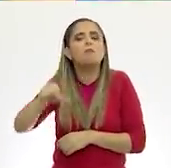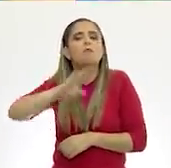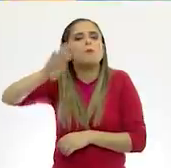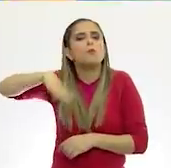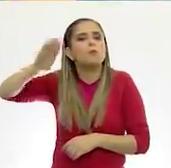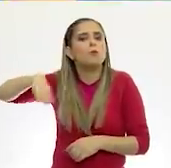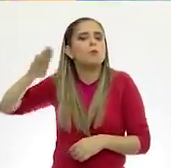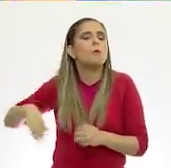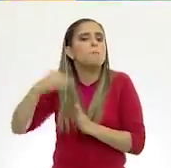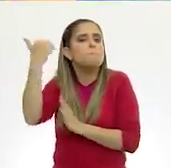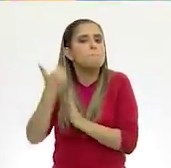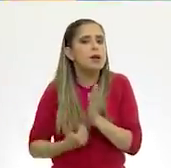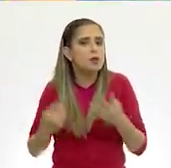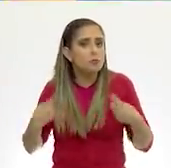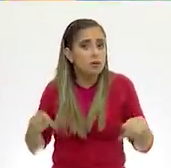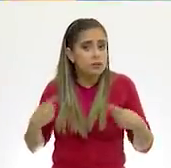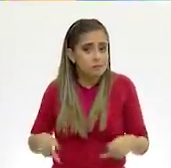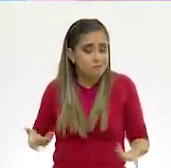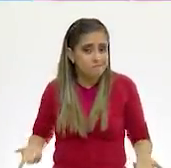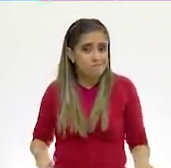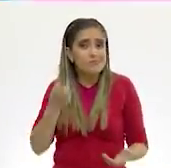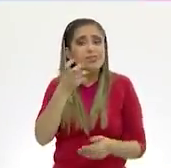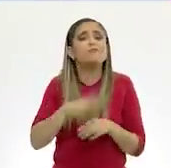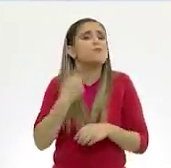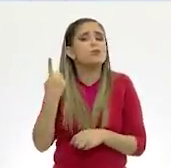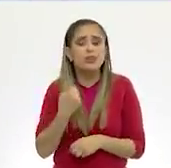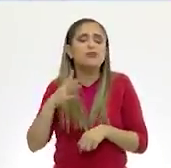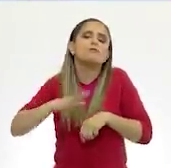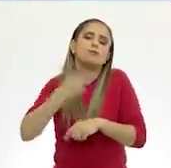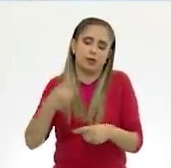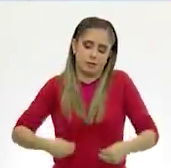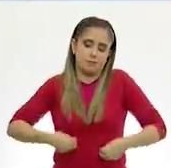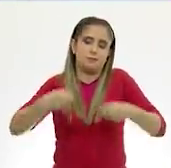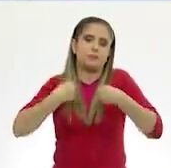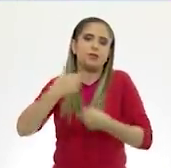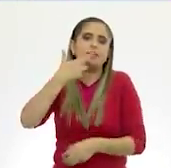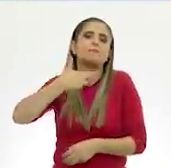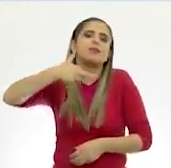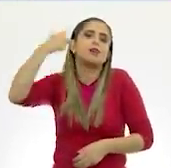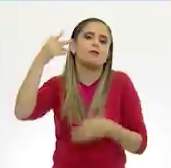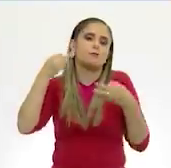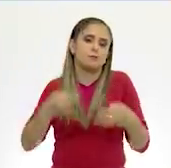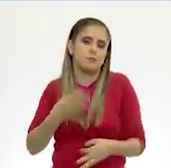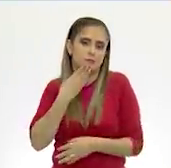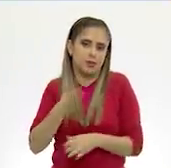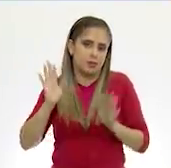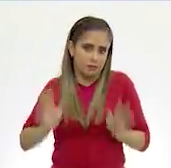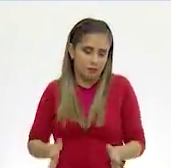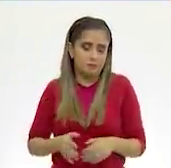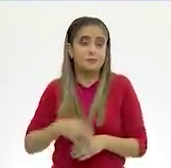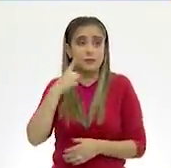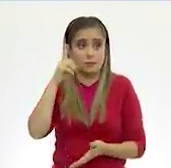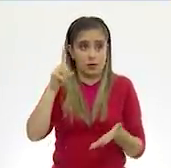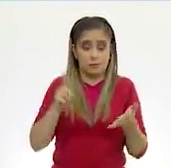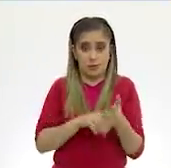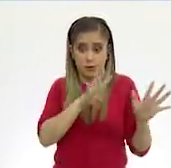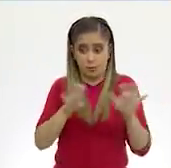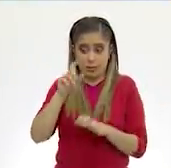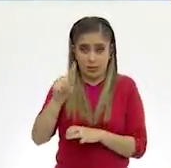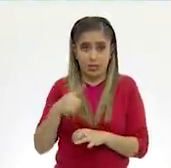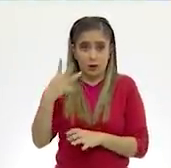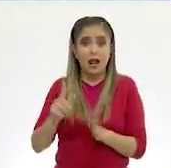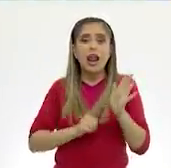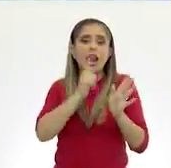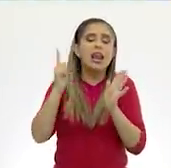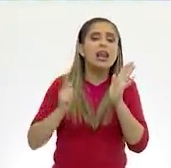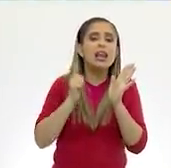Y ello es resultado de la mejora en la calidad de vida. En 1974 se publicó la Ley